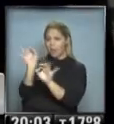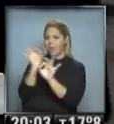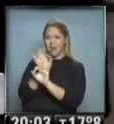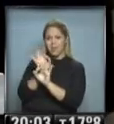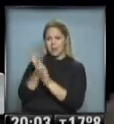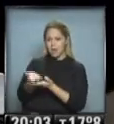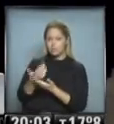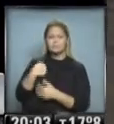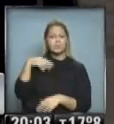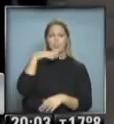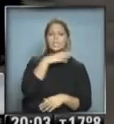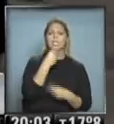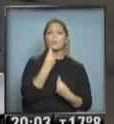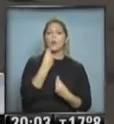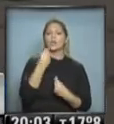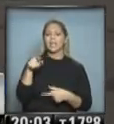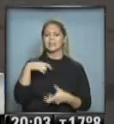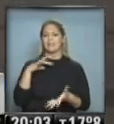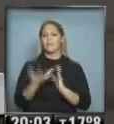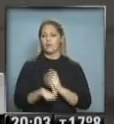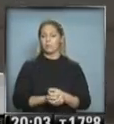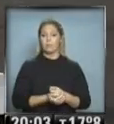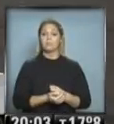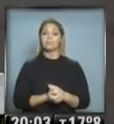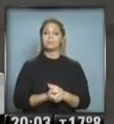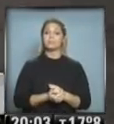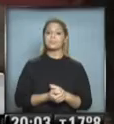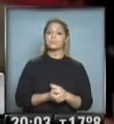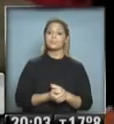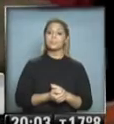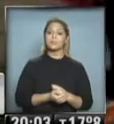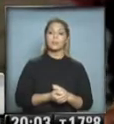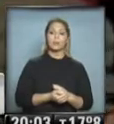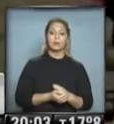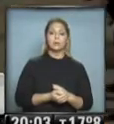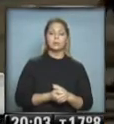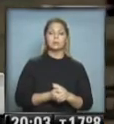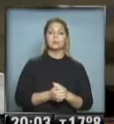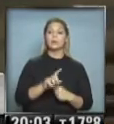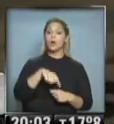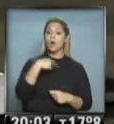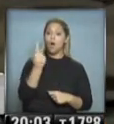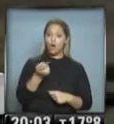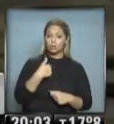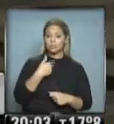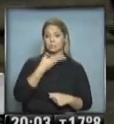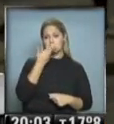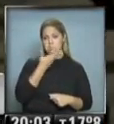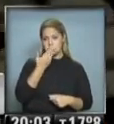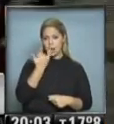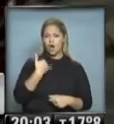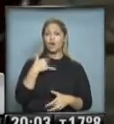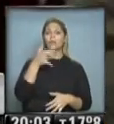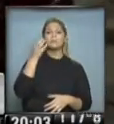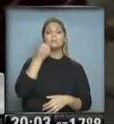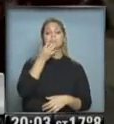no entendemos la doble moral. Hay otros Hay otros discursos, otros